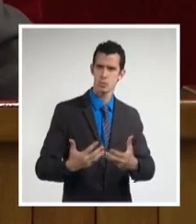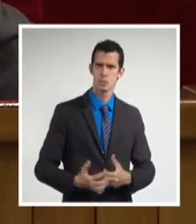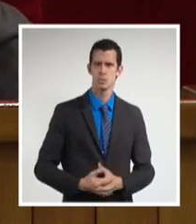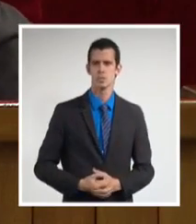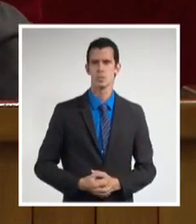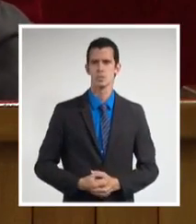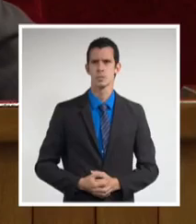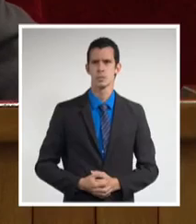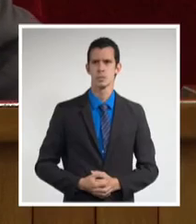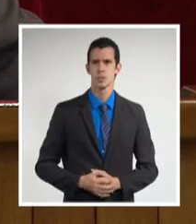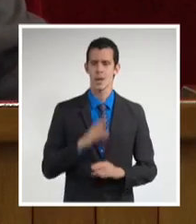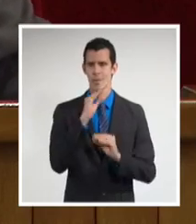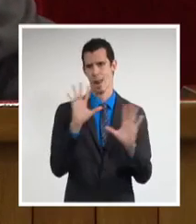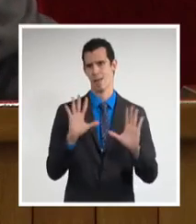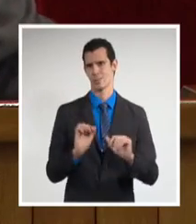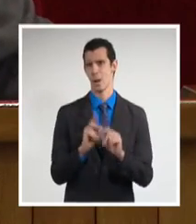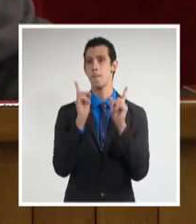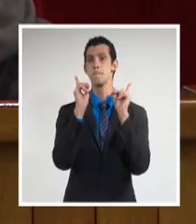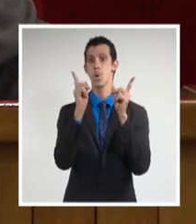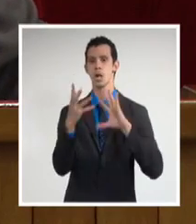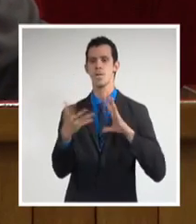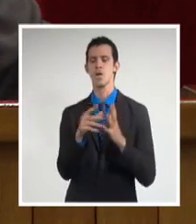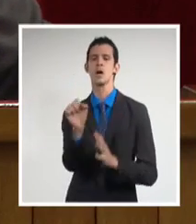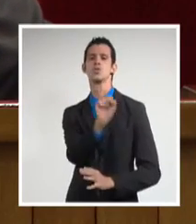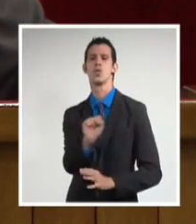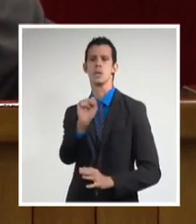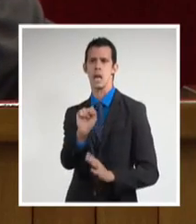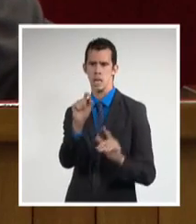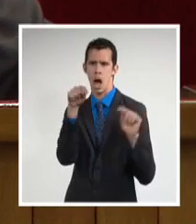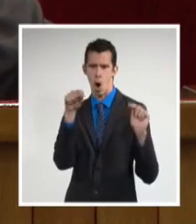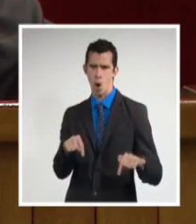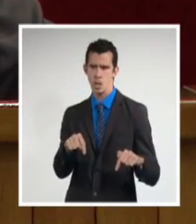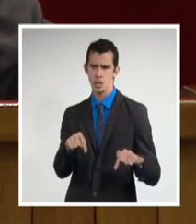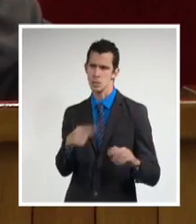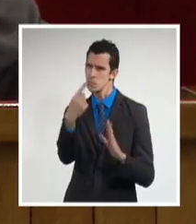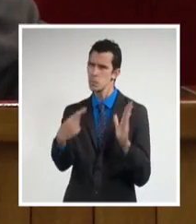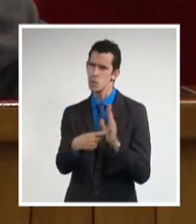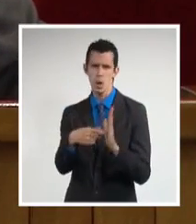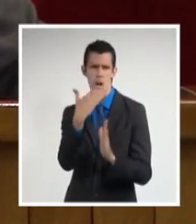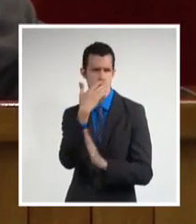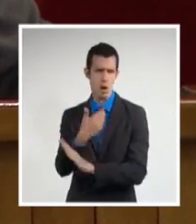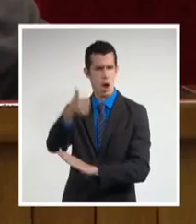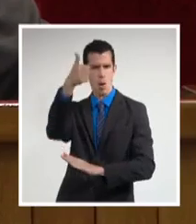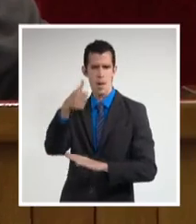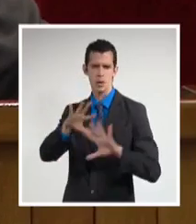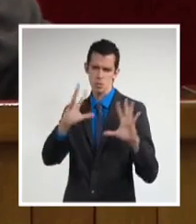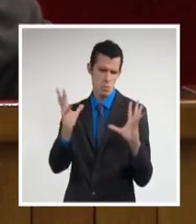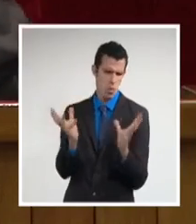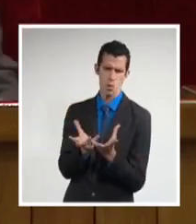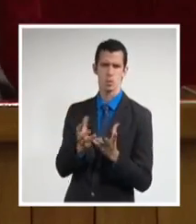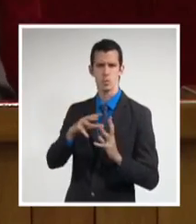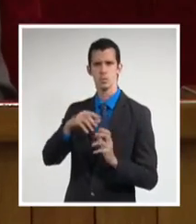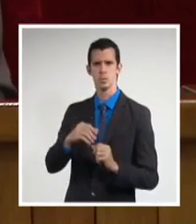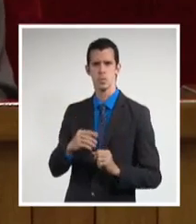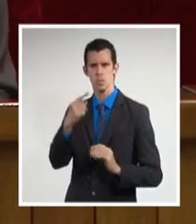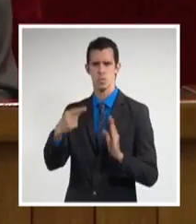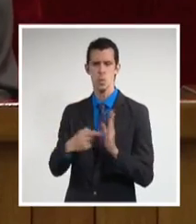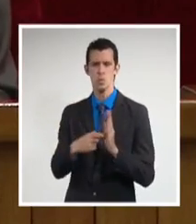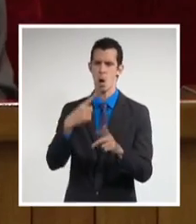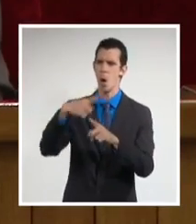es, hasta hoy, la única vía al desarrollo con justicia social. Una apuesta innegable a la